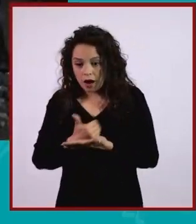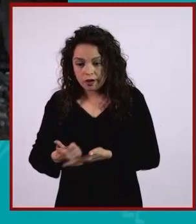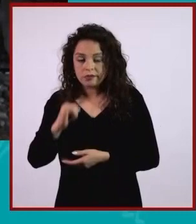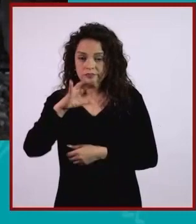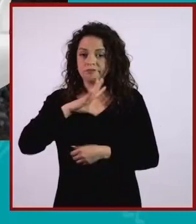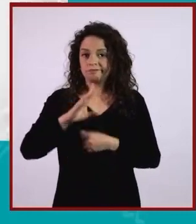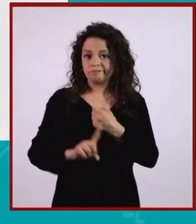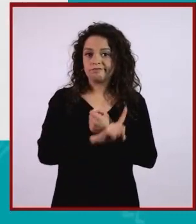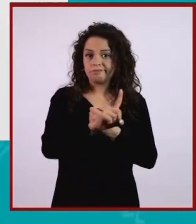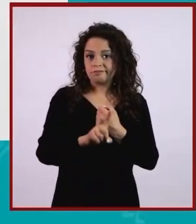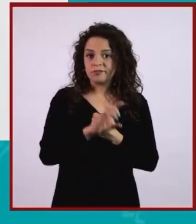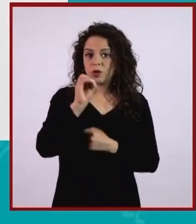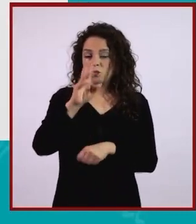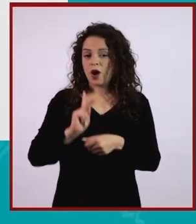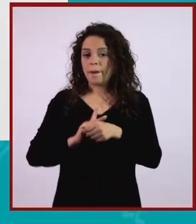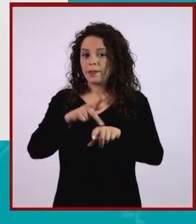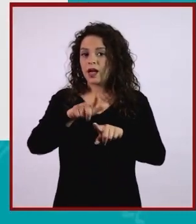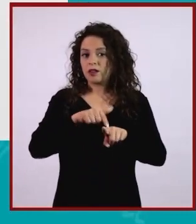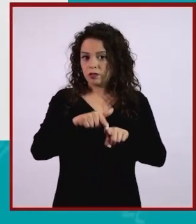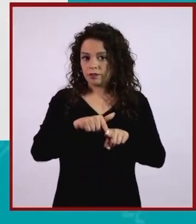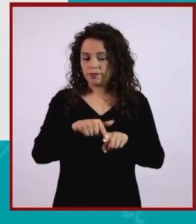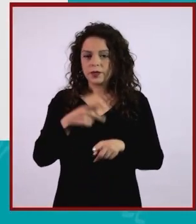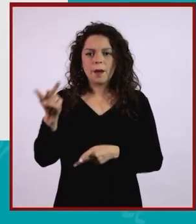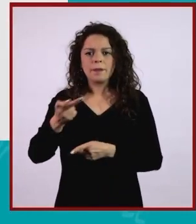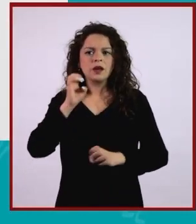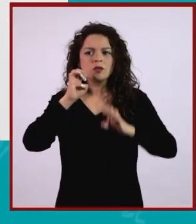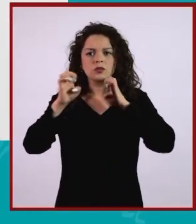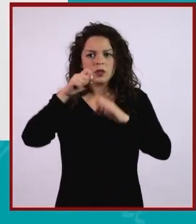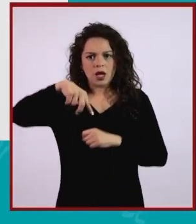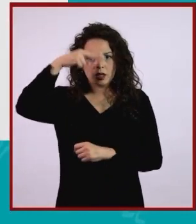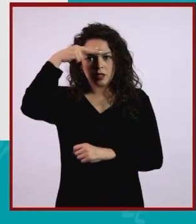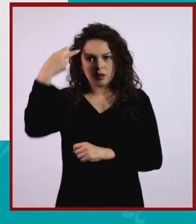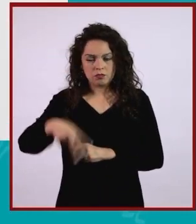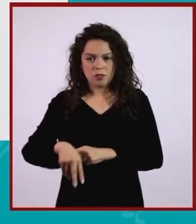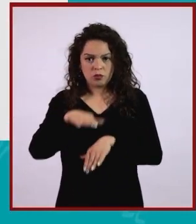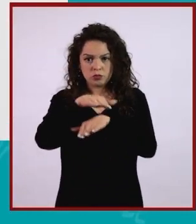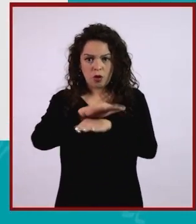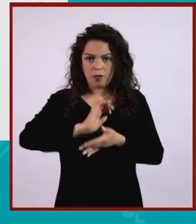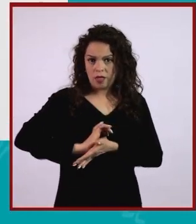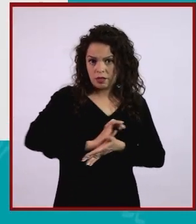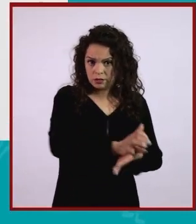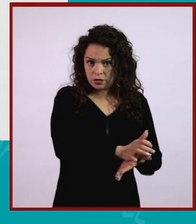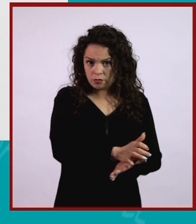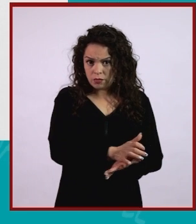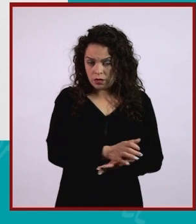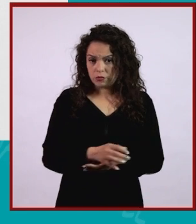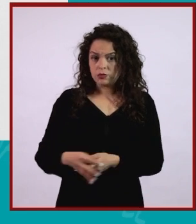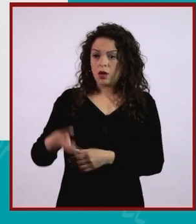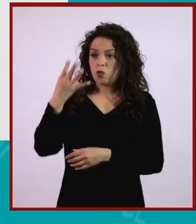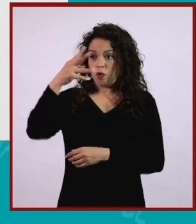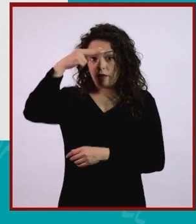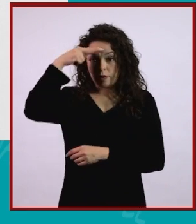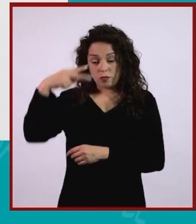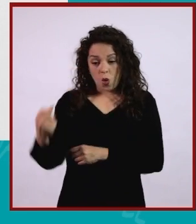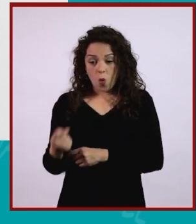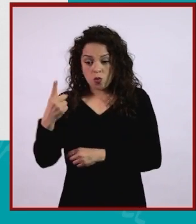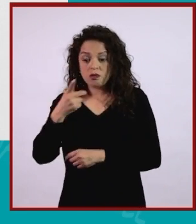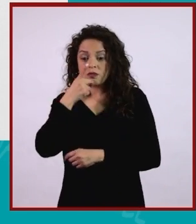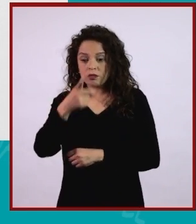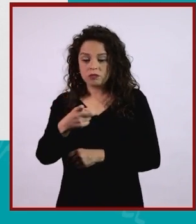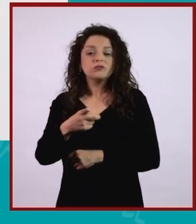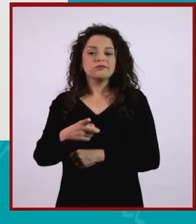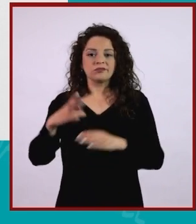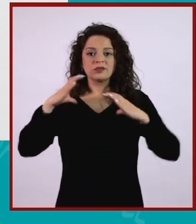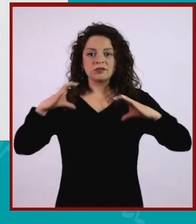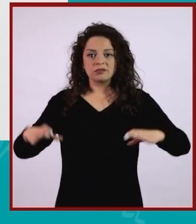económicos. En la última encuesta nacional sobre discriminación en México, uno de cada cuatro mexicanos mencionaron que han sido